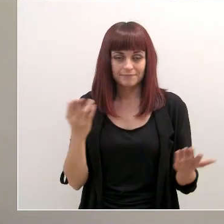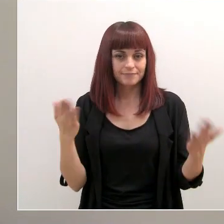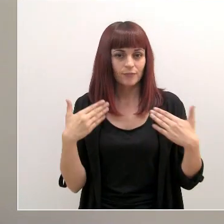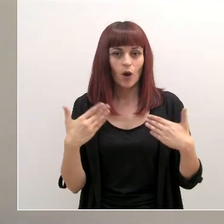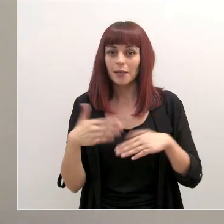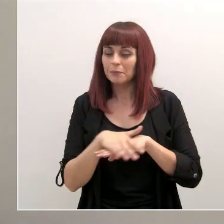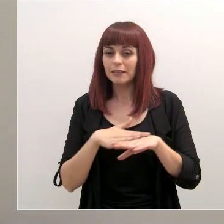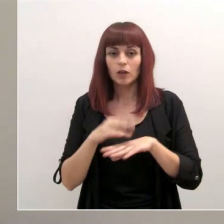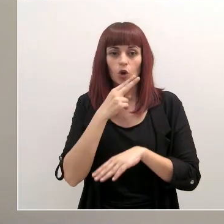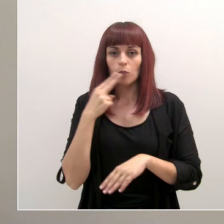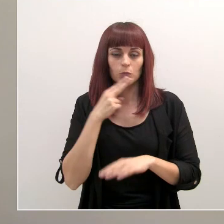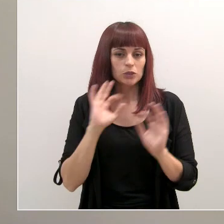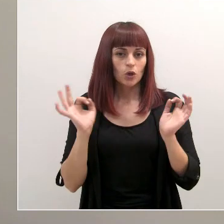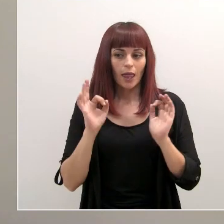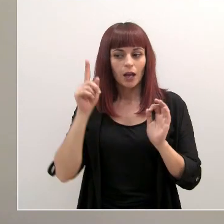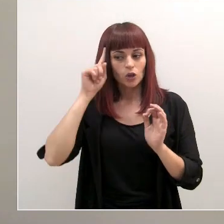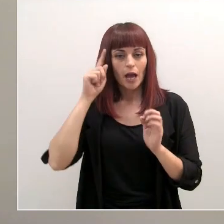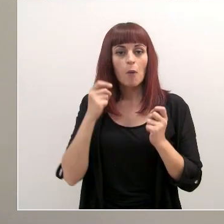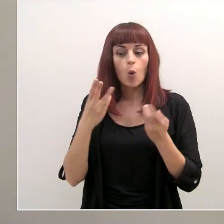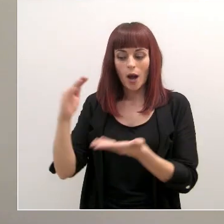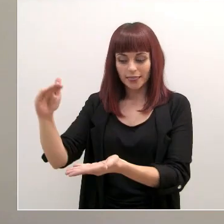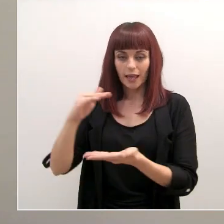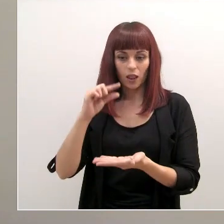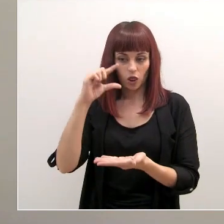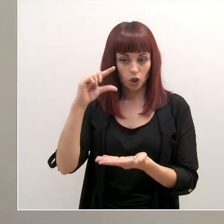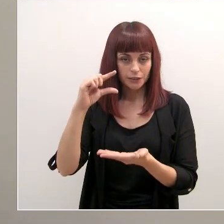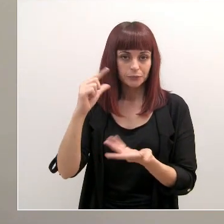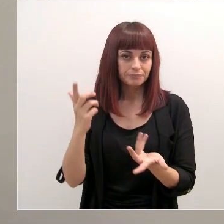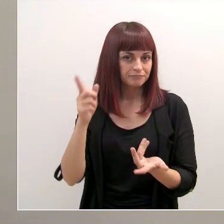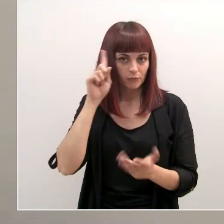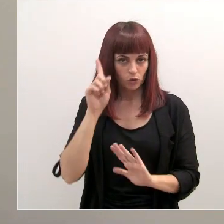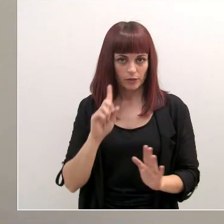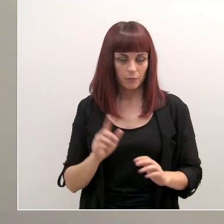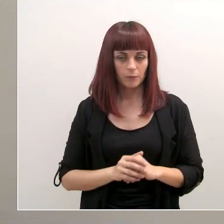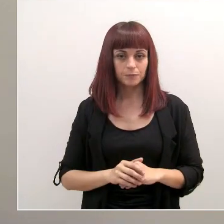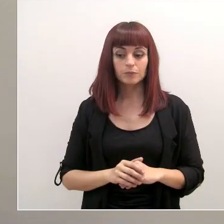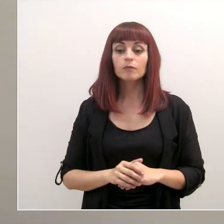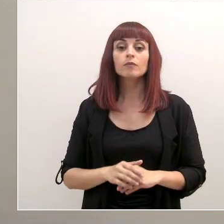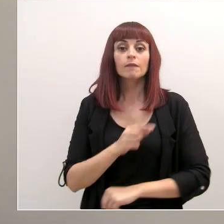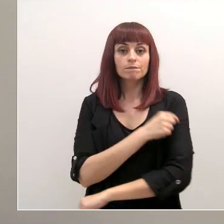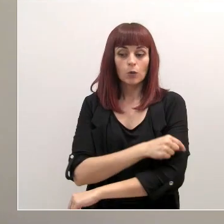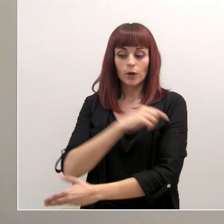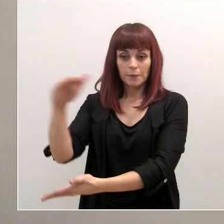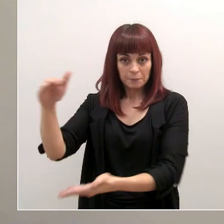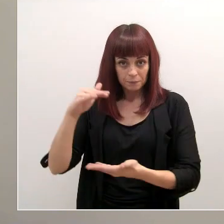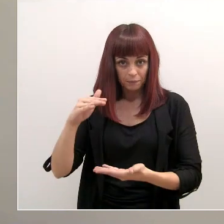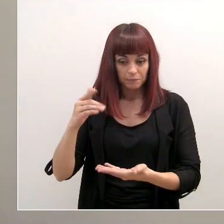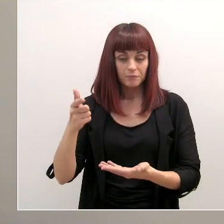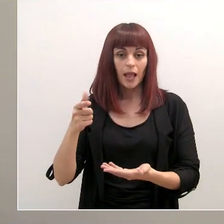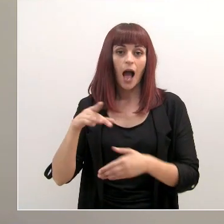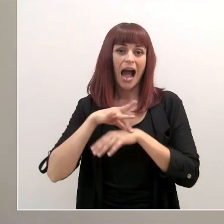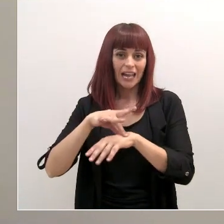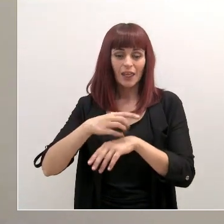del Ministerio en cuanto al número de dosis que nos vayan a llegar de esta vacuna. Cualquier vacuna que nos llegue, que esté aprobada por la Agencia